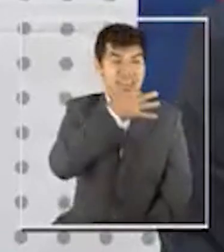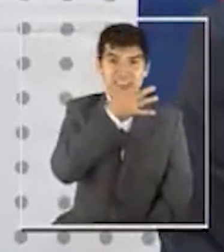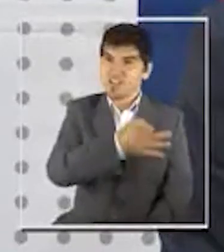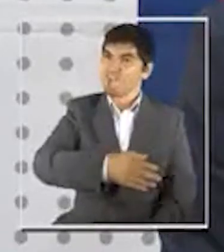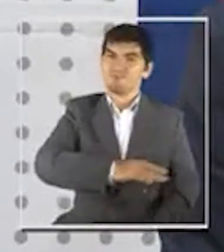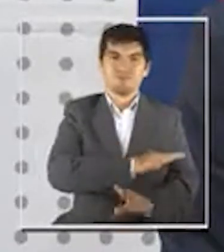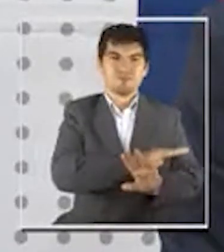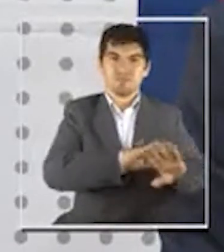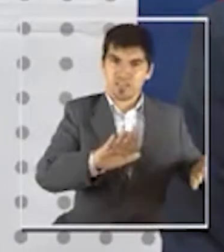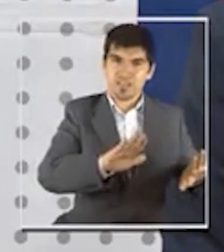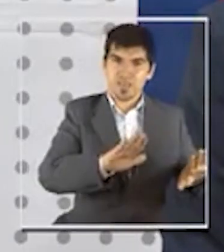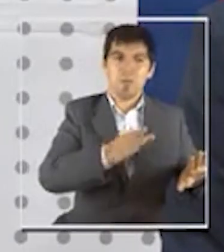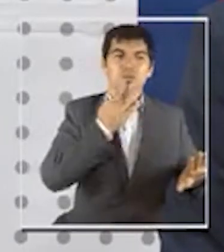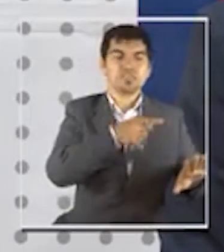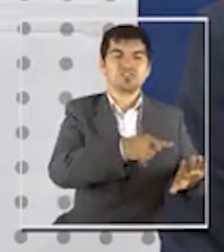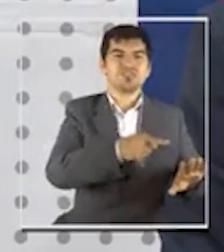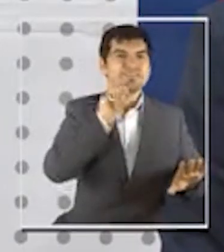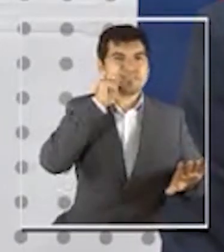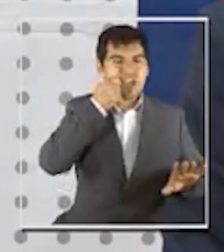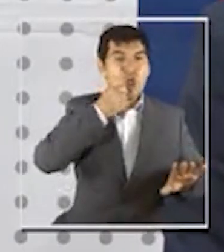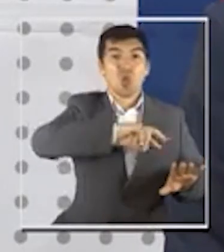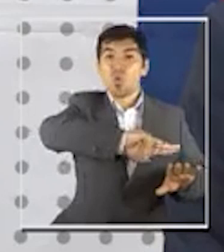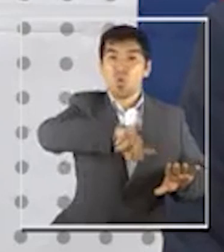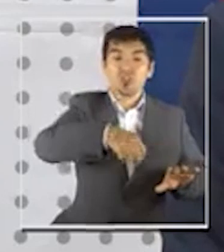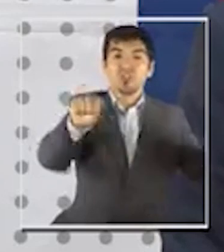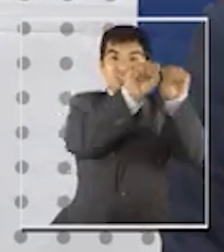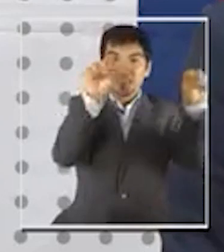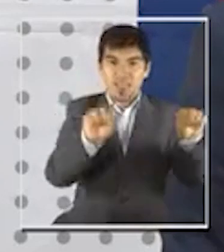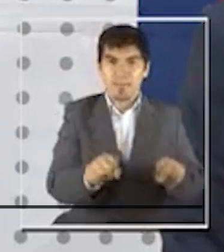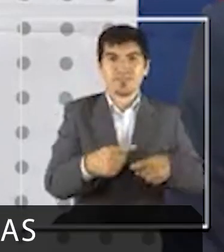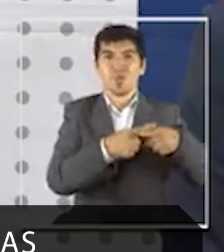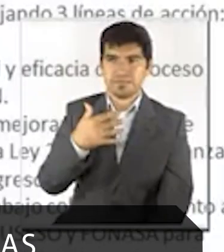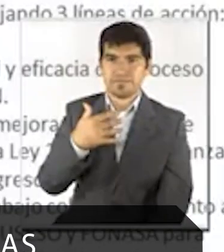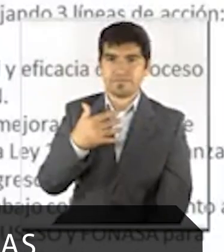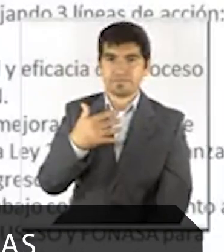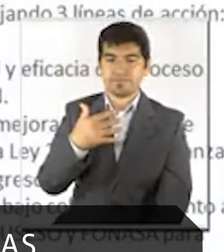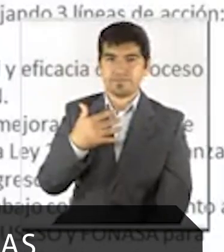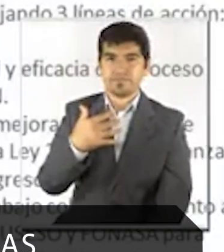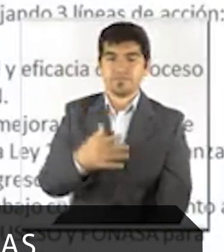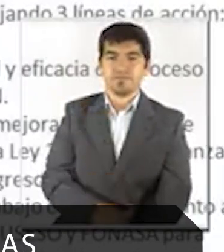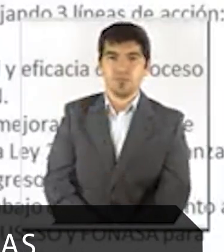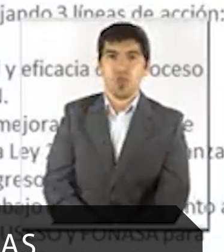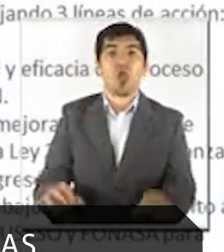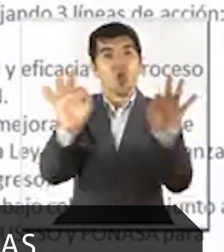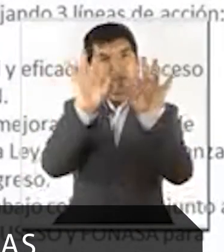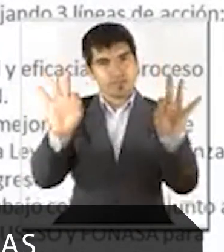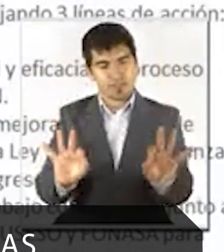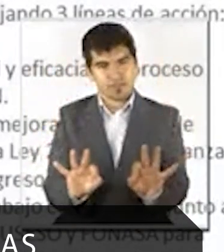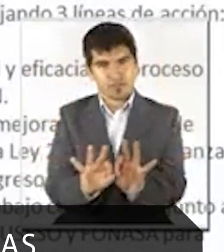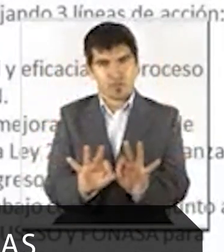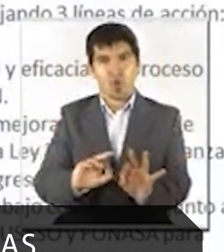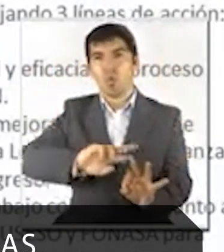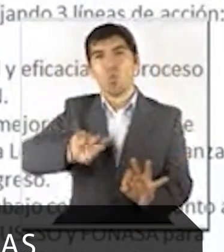que es de alta preocupación y que pone en riesgo a nuestro sistema de seguridad social en salud el nuevo plan de fiscalización está